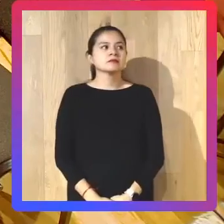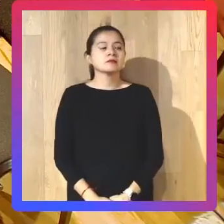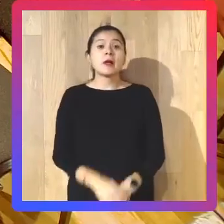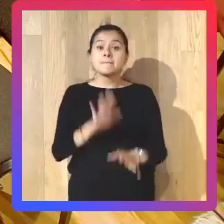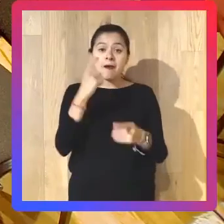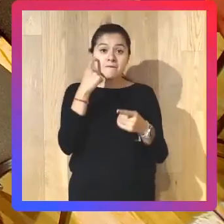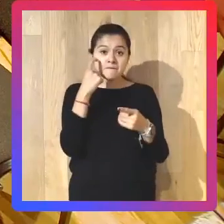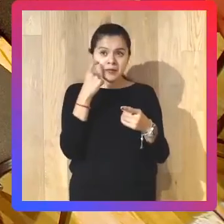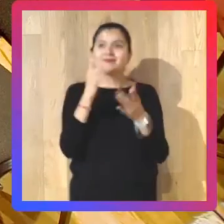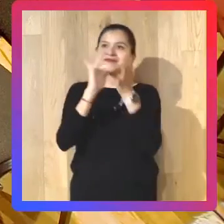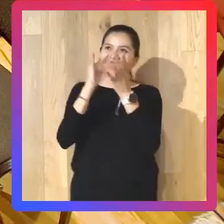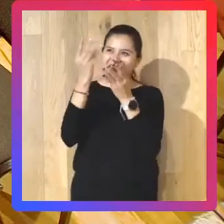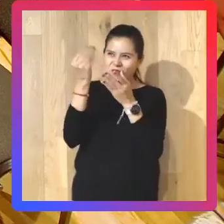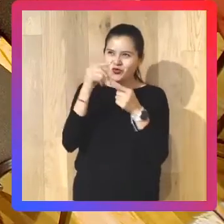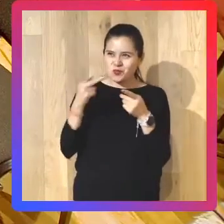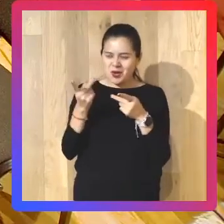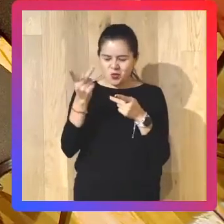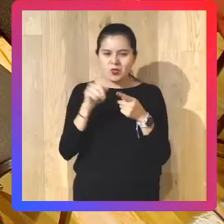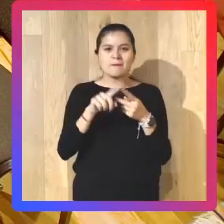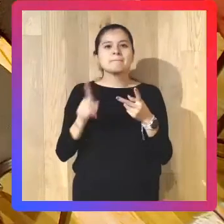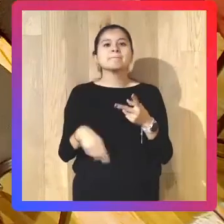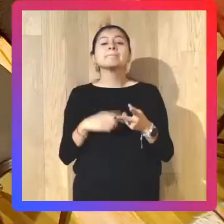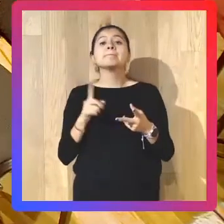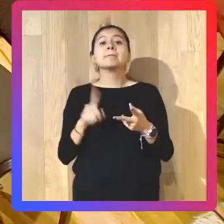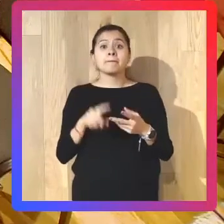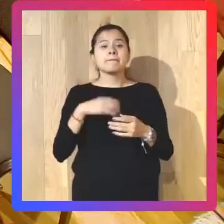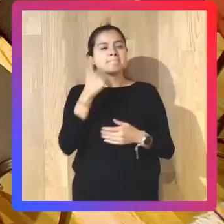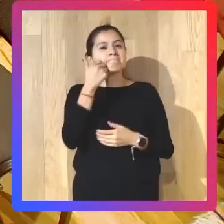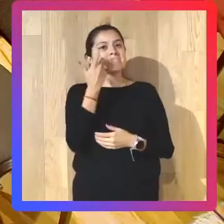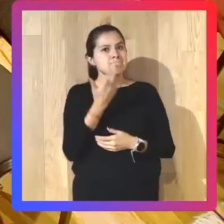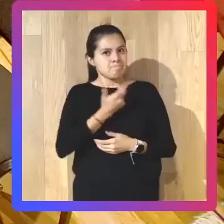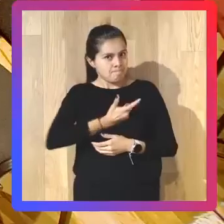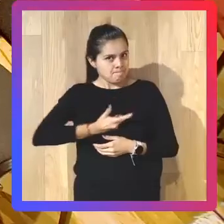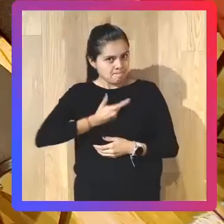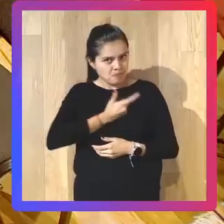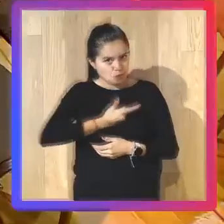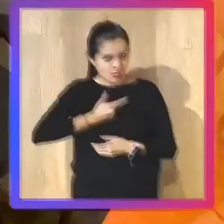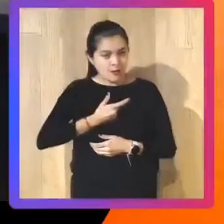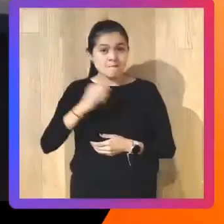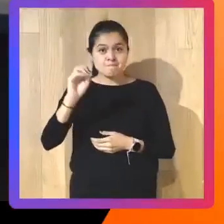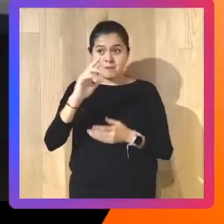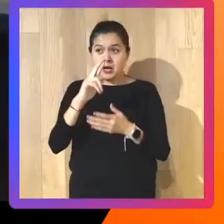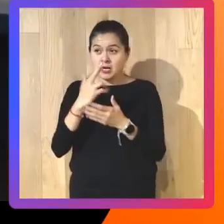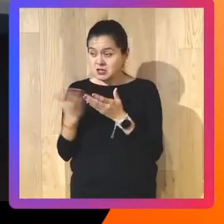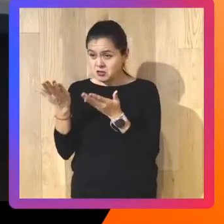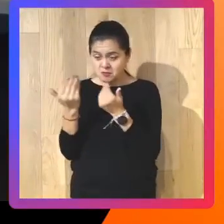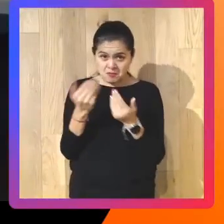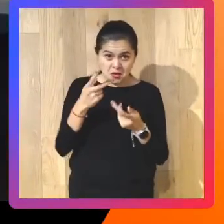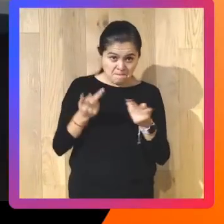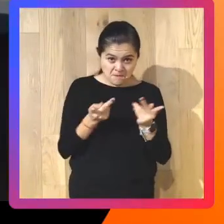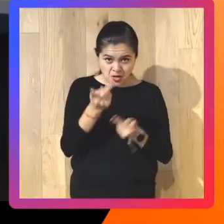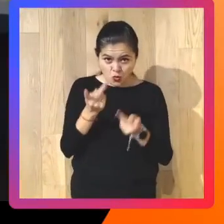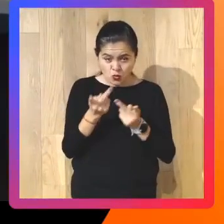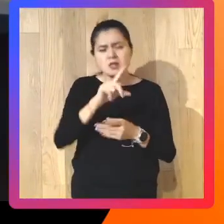Sí, muchísimas gracias, Jorge, por tu pregunta. Nos gustaría recibir otras preguntas y luego en